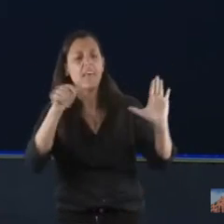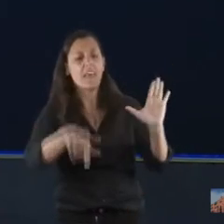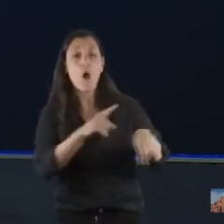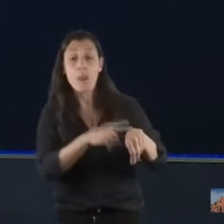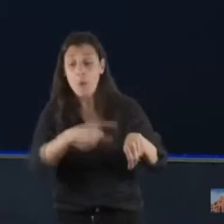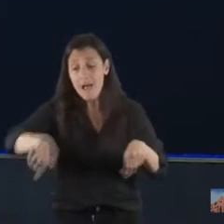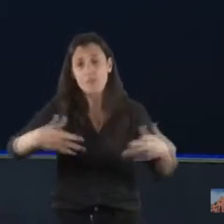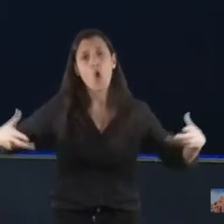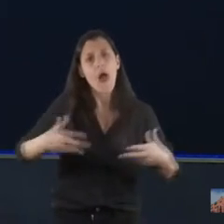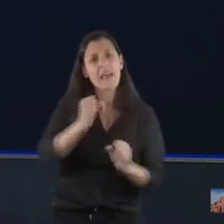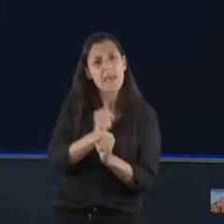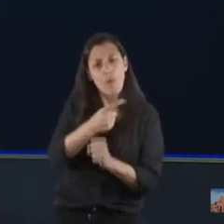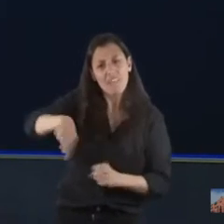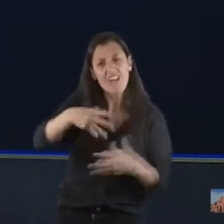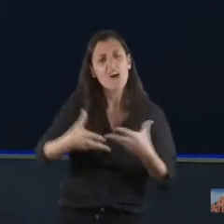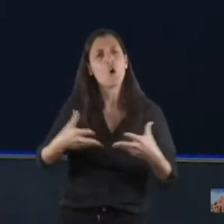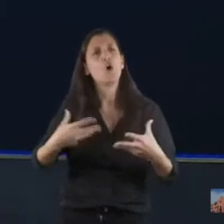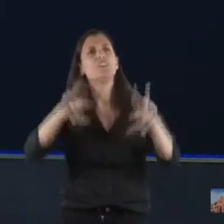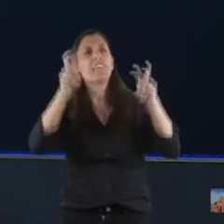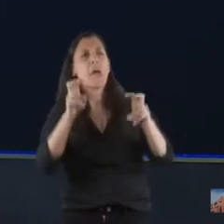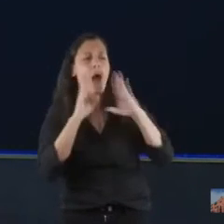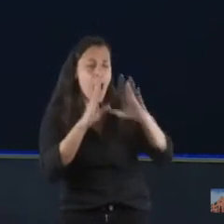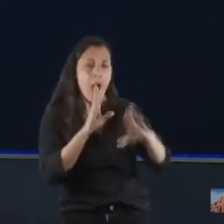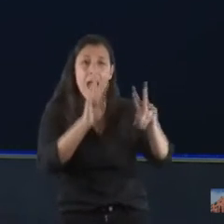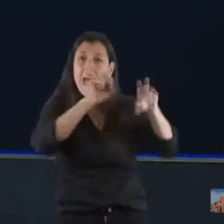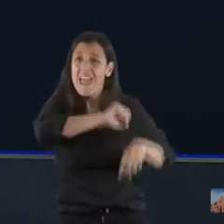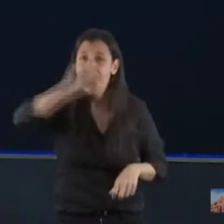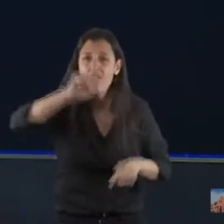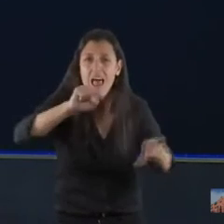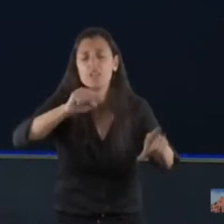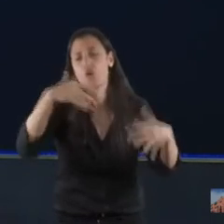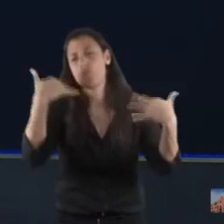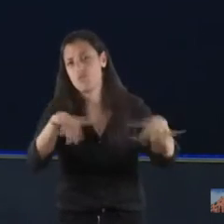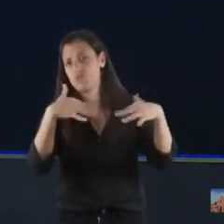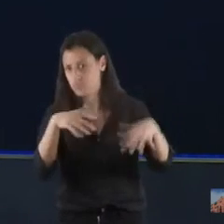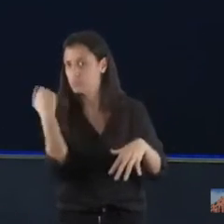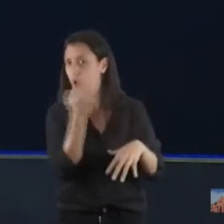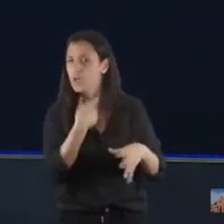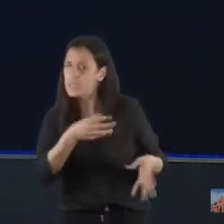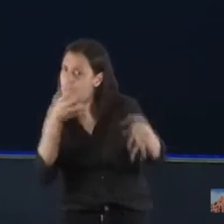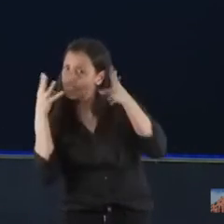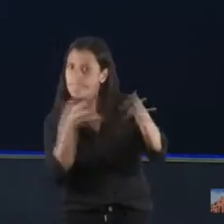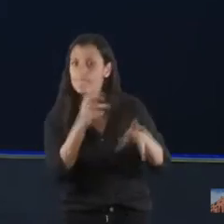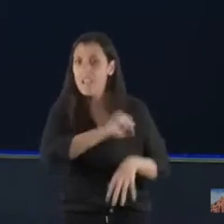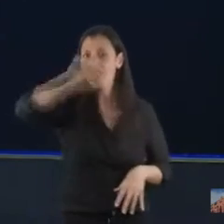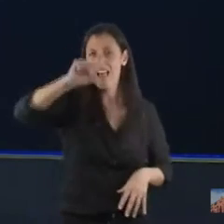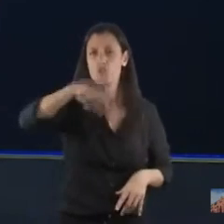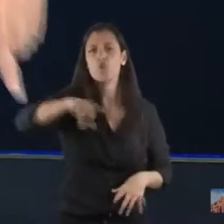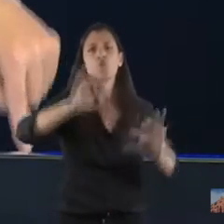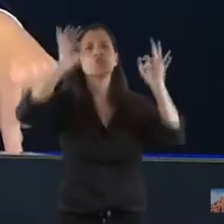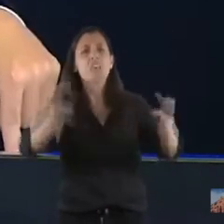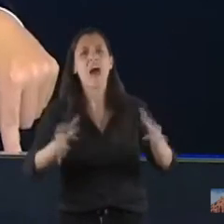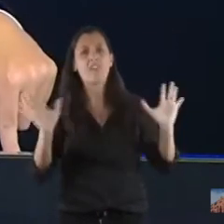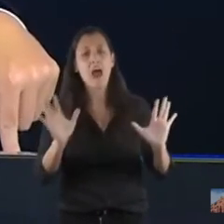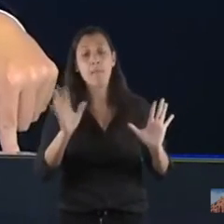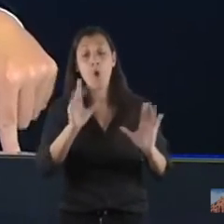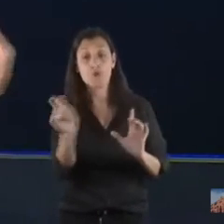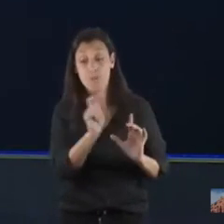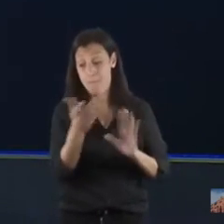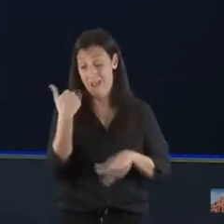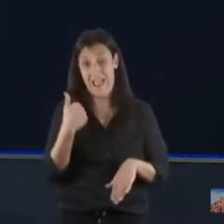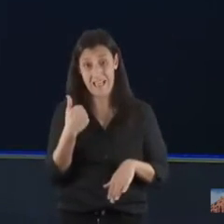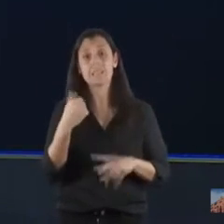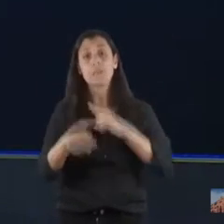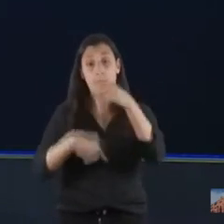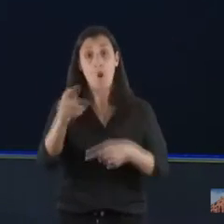equipo de trabajo la inflación es uno de los temas centrales a combatir entendiendo que el mes que terminó y el